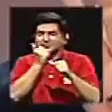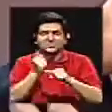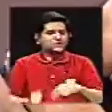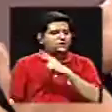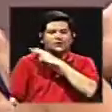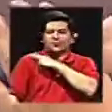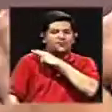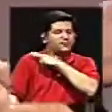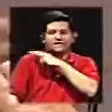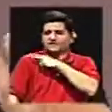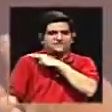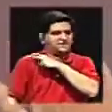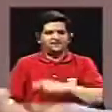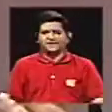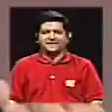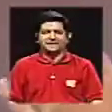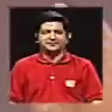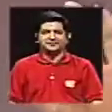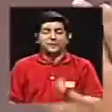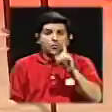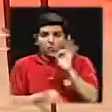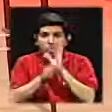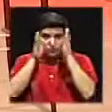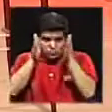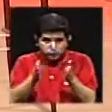alto cargo, ¿o sí? El hecho de que un funcionario,